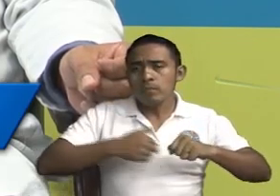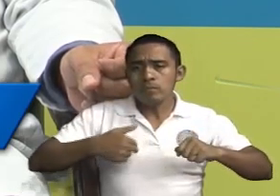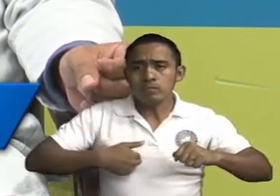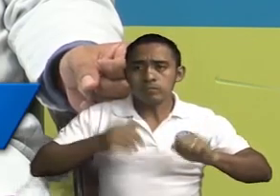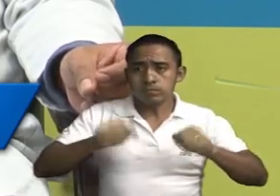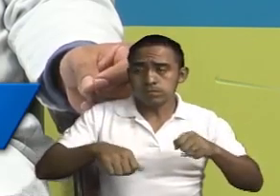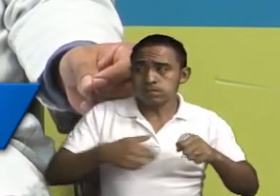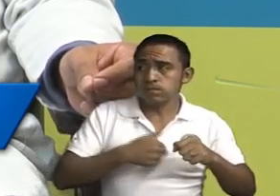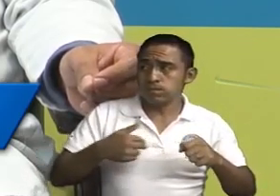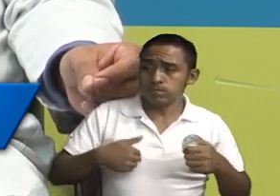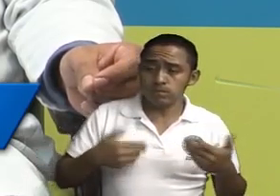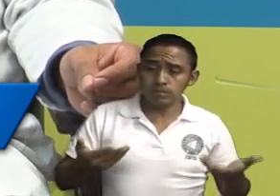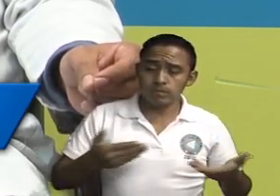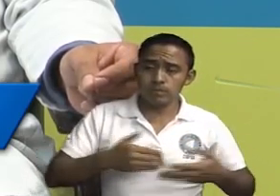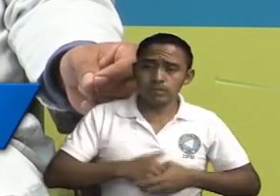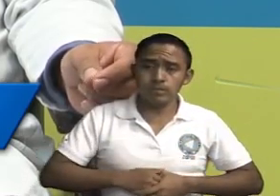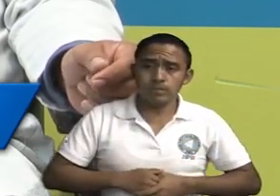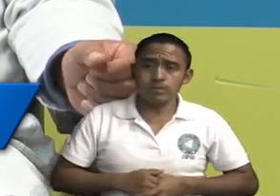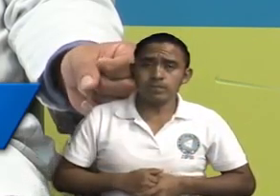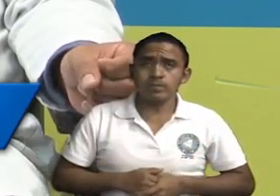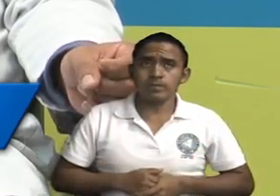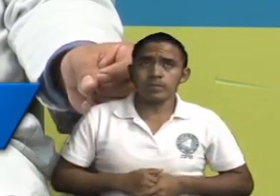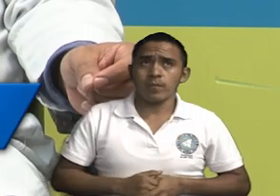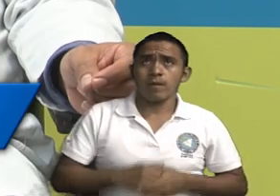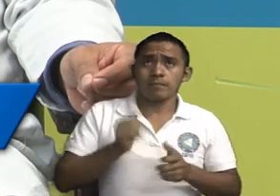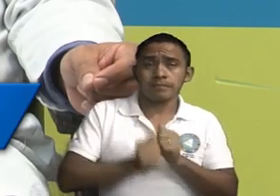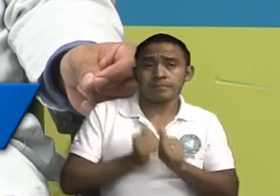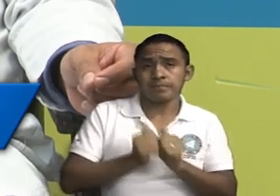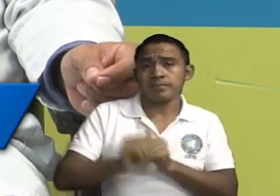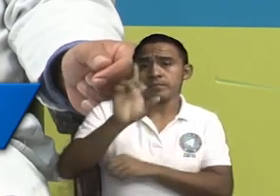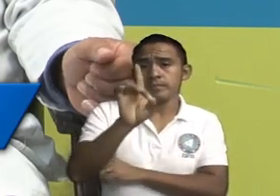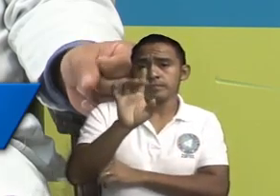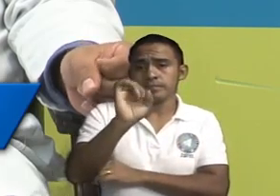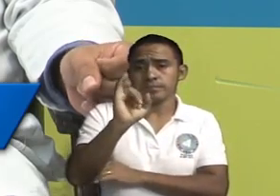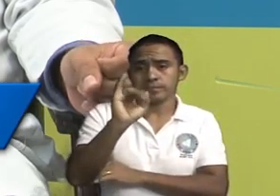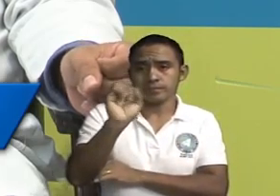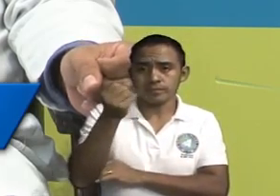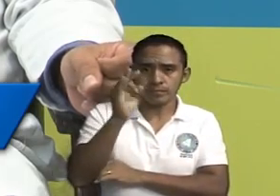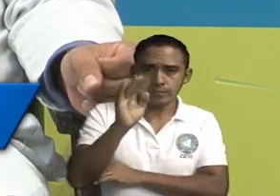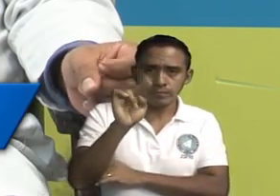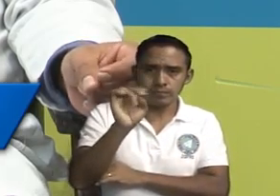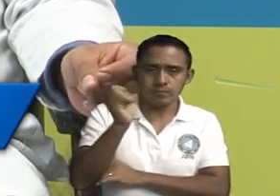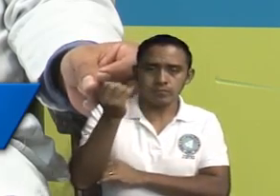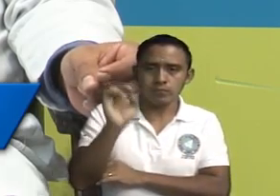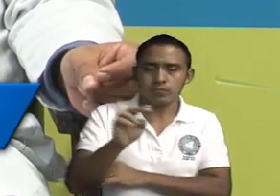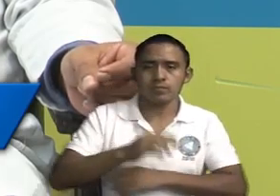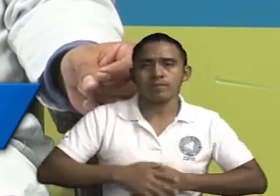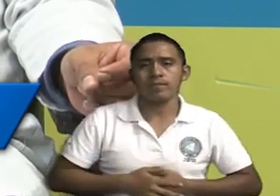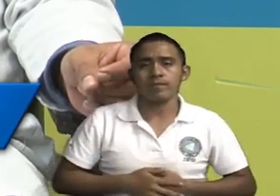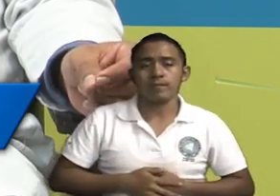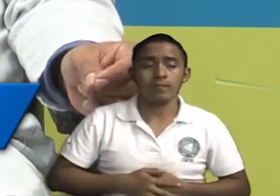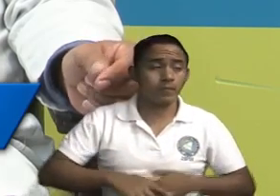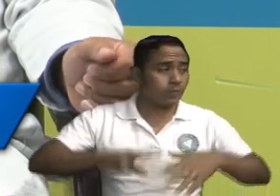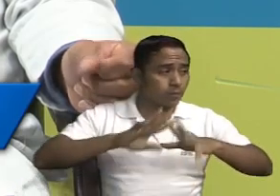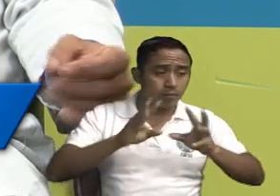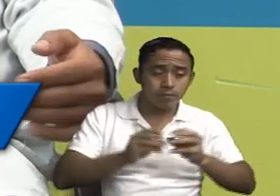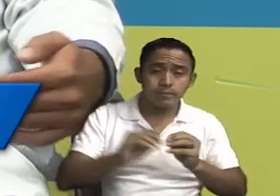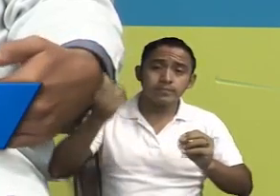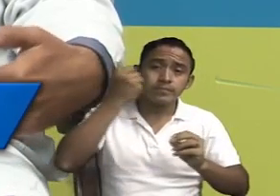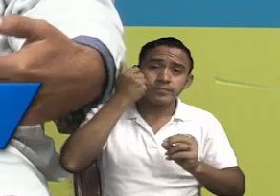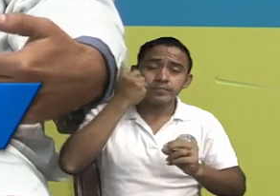se puede desarrollar la disfunción eréctil. Entonces, todas estas enfermedades, a lo